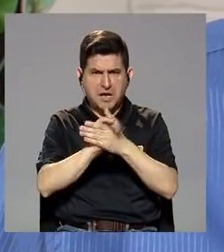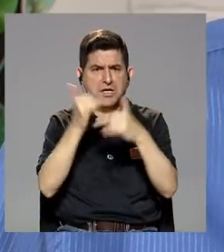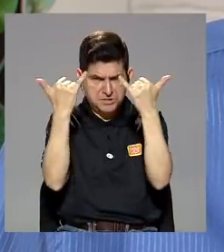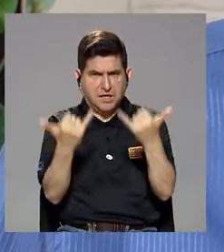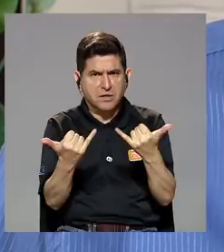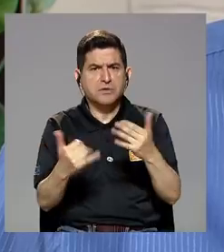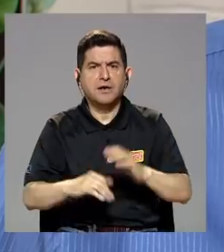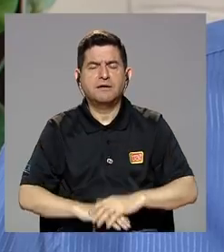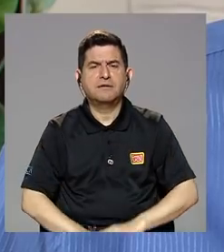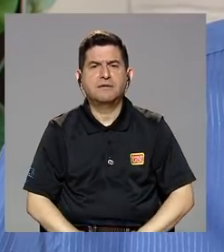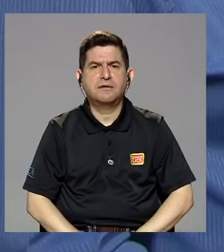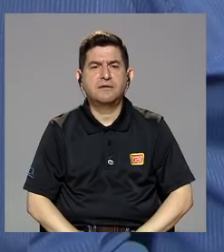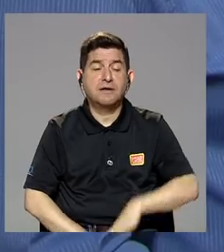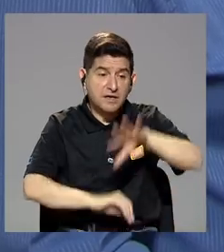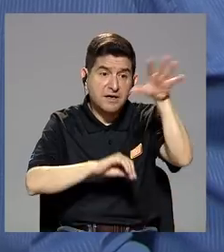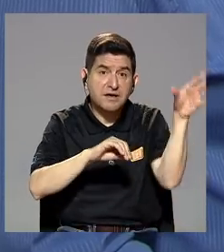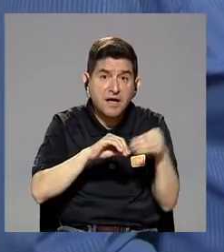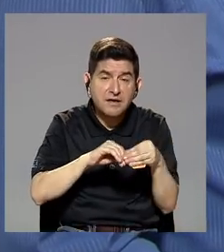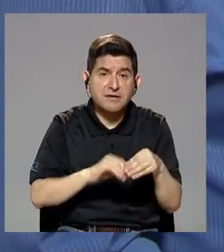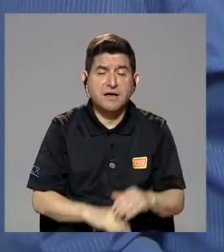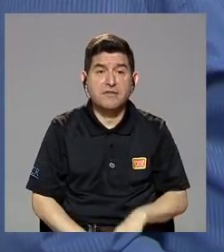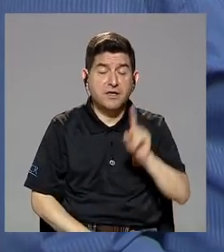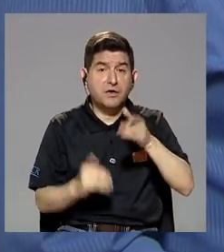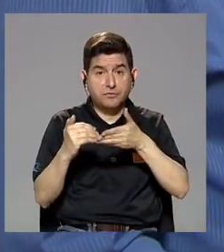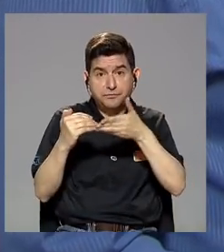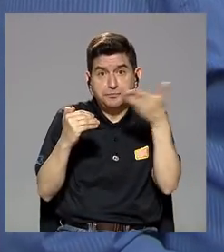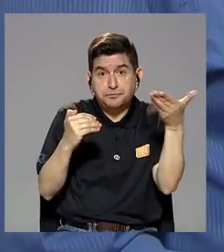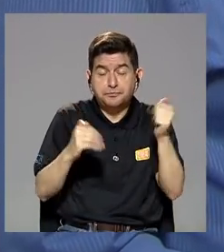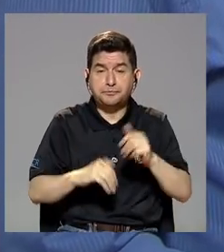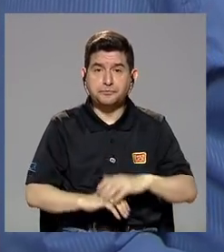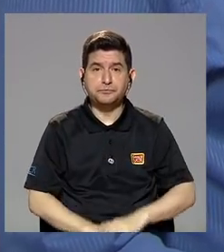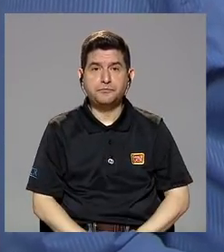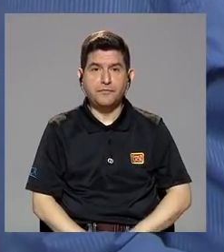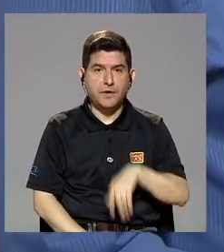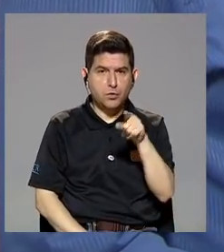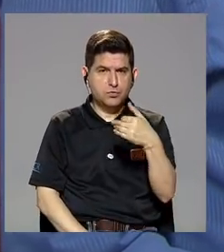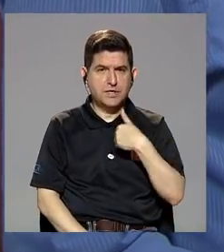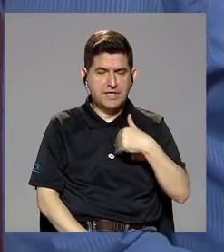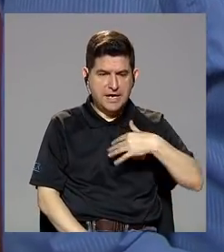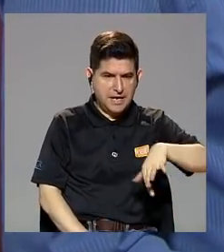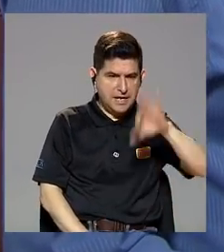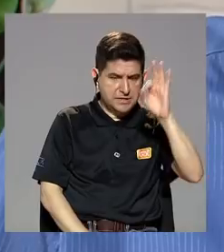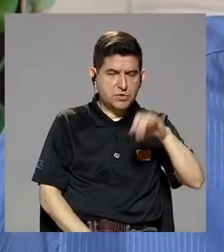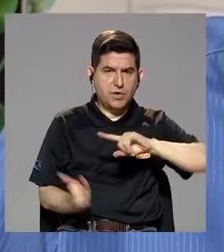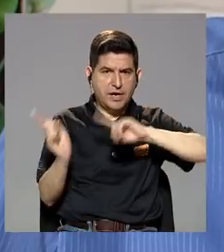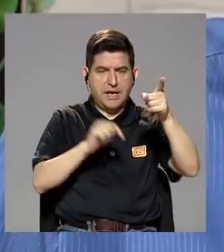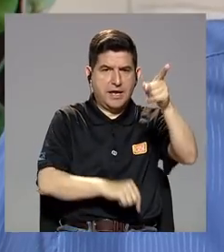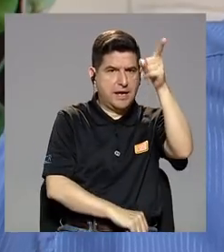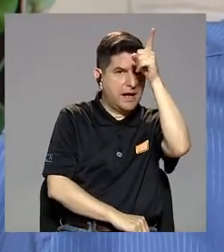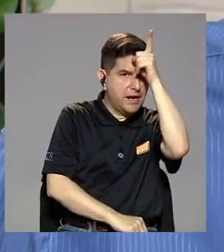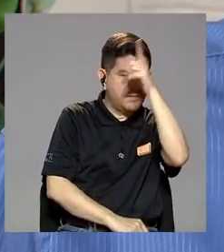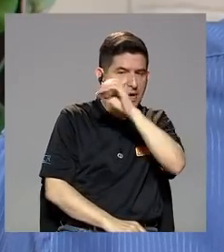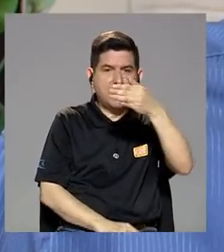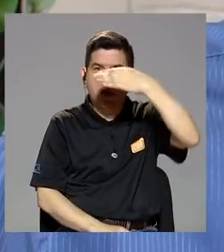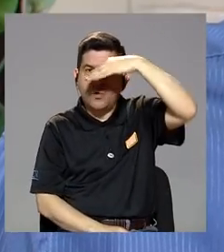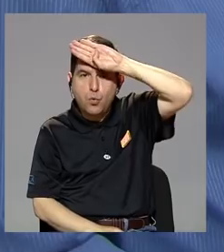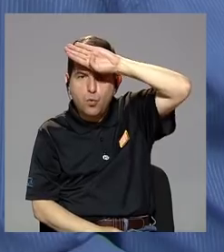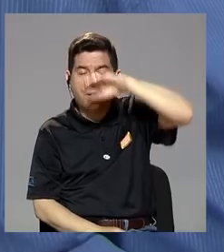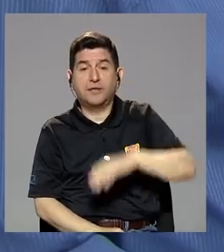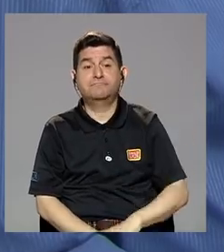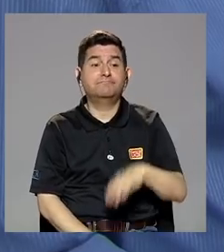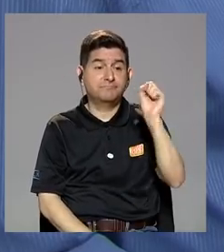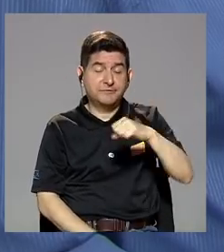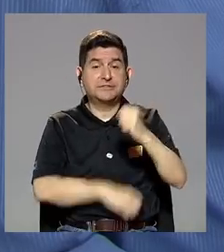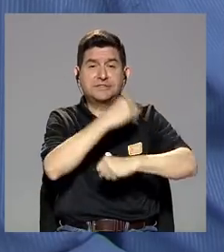inclusive y si le sumamos a eso hay un elemento en el que usted tiene que escoger entre ir a alemania e ir a cuba casi